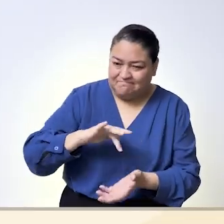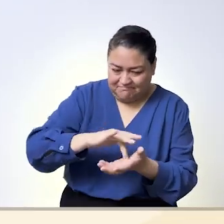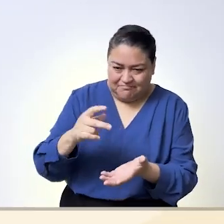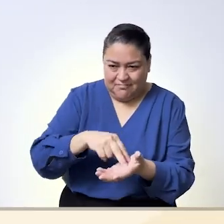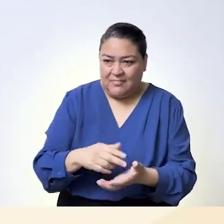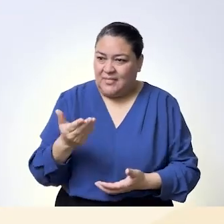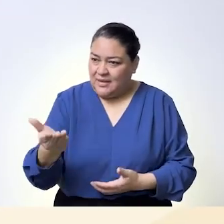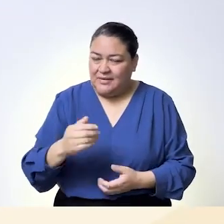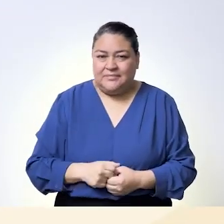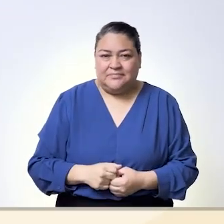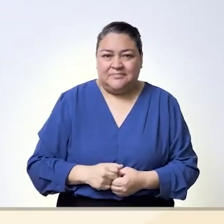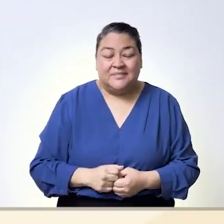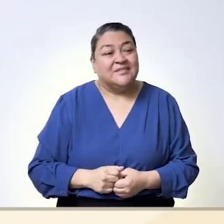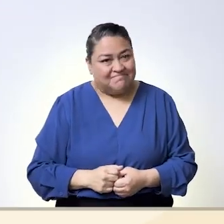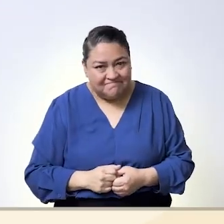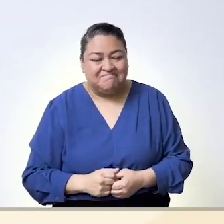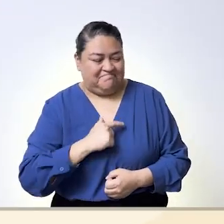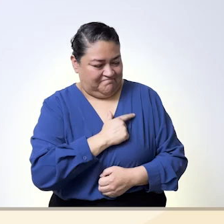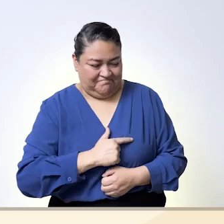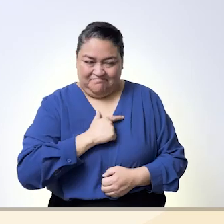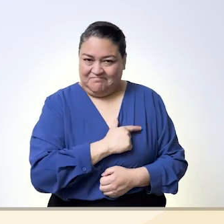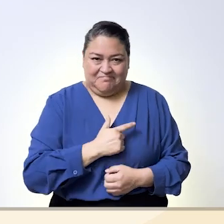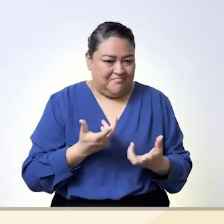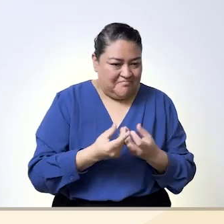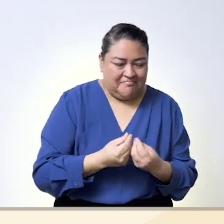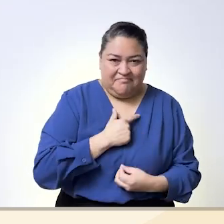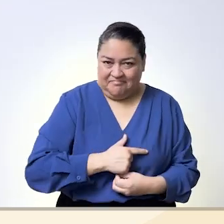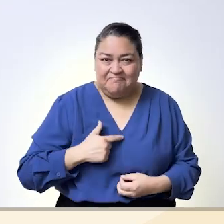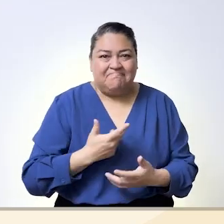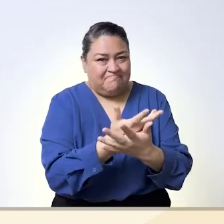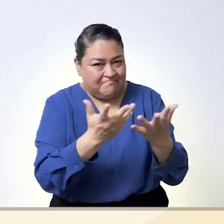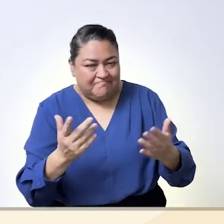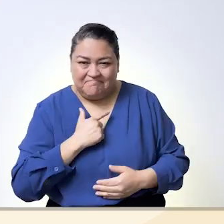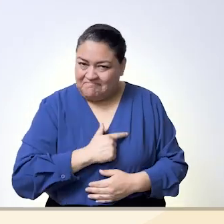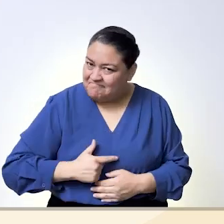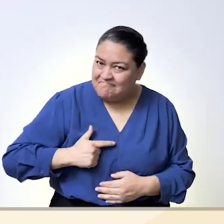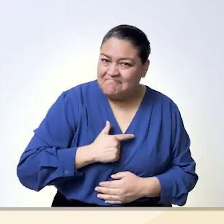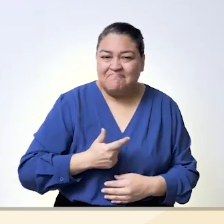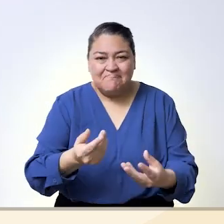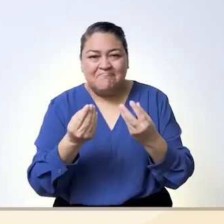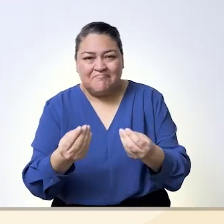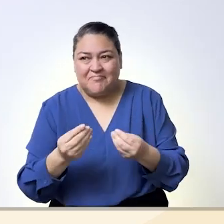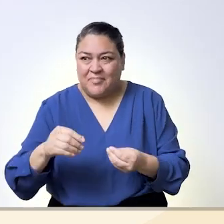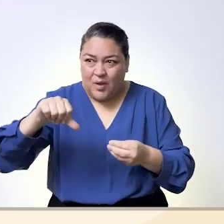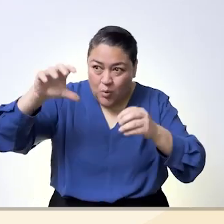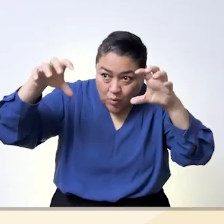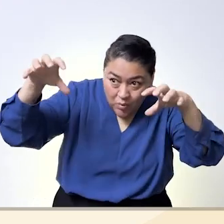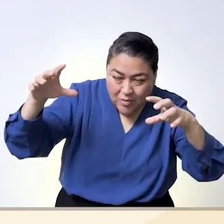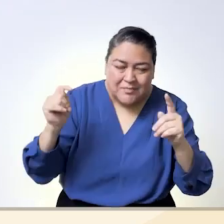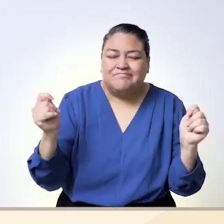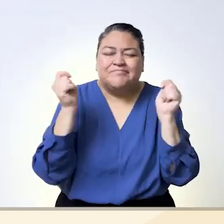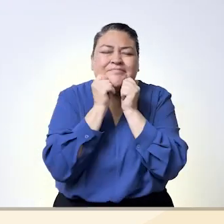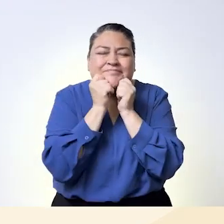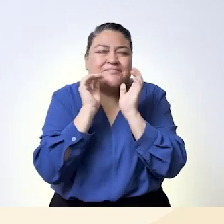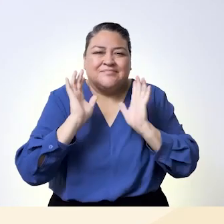espacio. Y Joa. Pues muy contenta de estar aquí con todos ustedes y pues aquí con la lluvia, pero